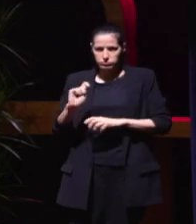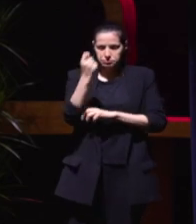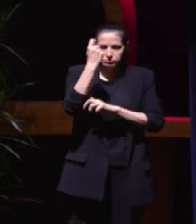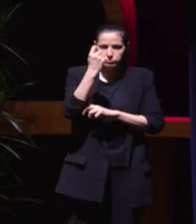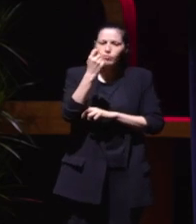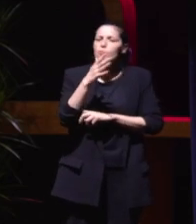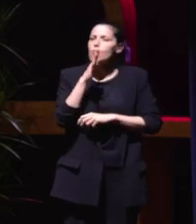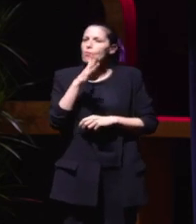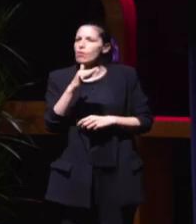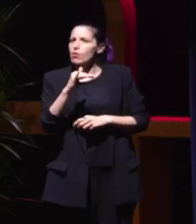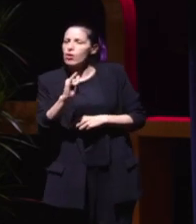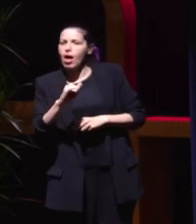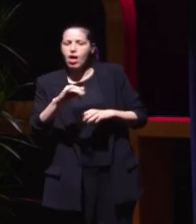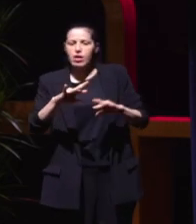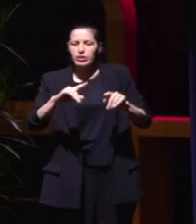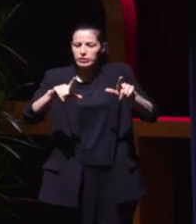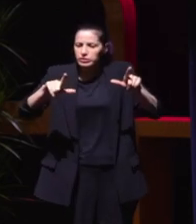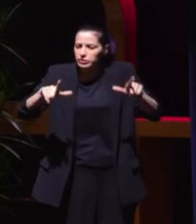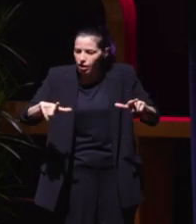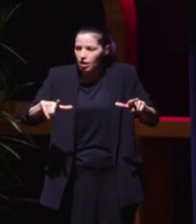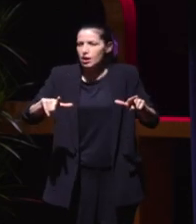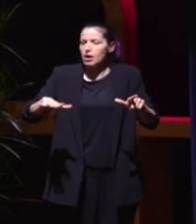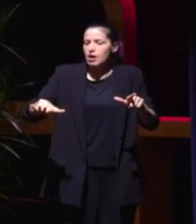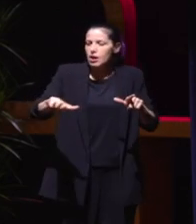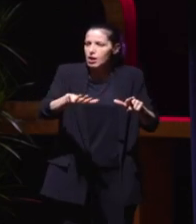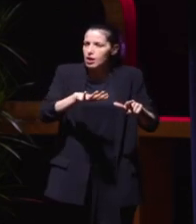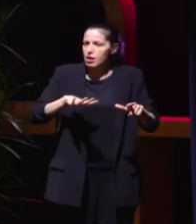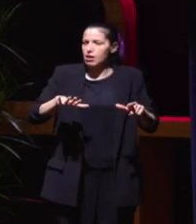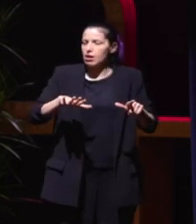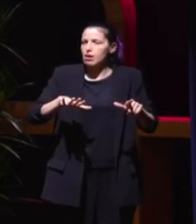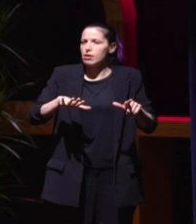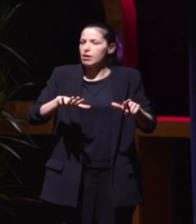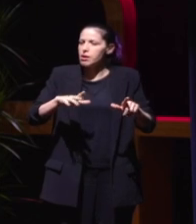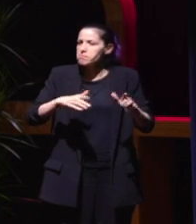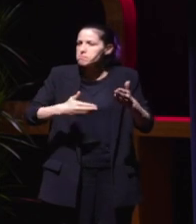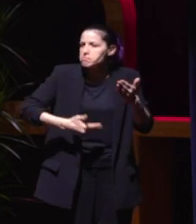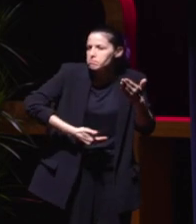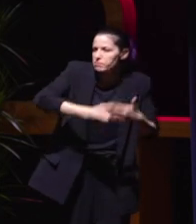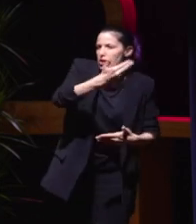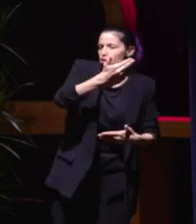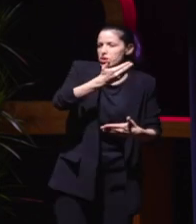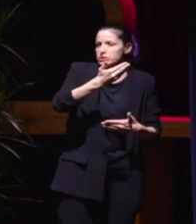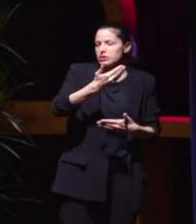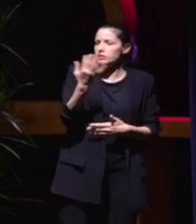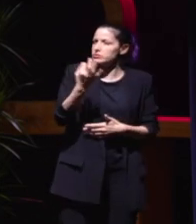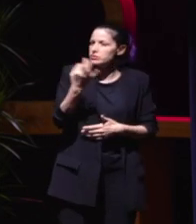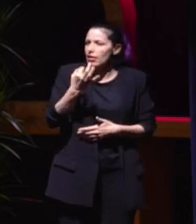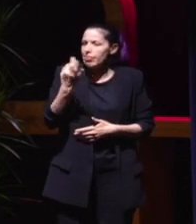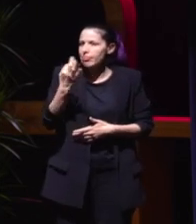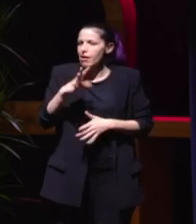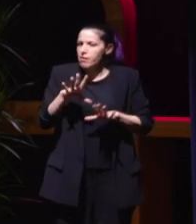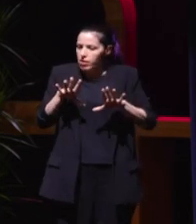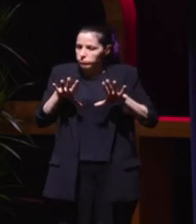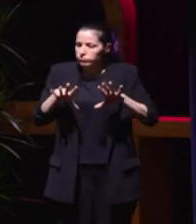y que las mujeres las periodistas tenemos que estamos ahora mismo en plena